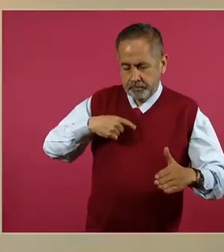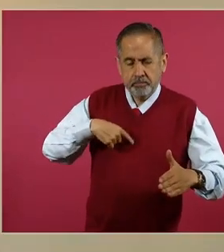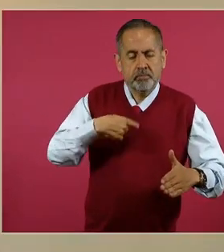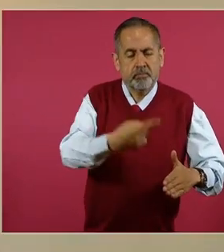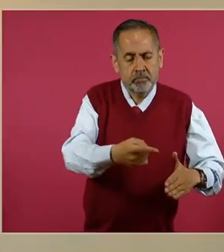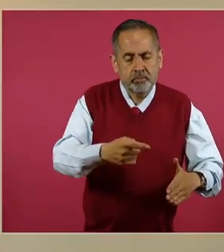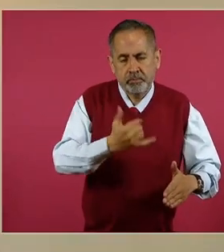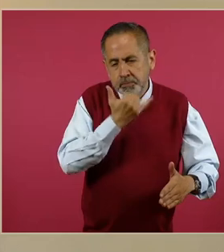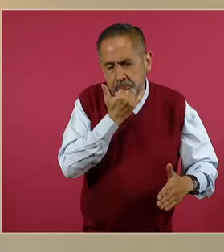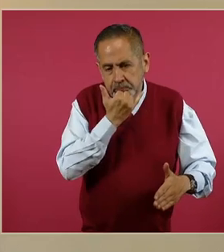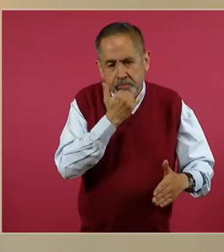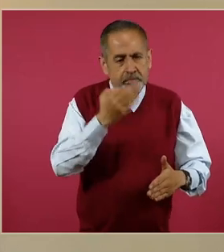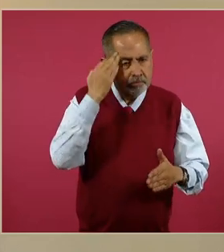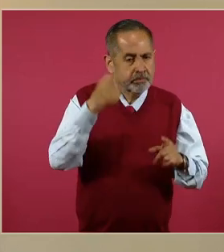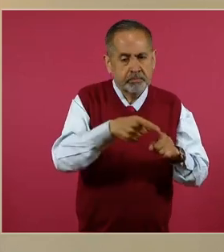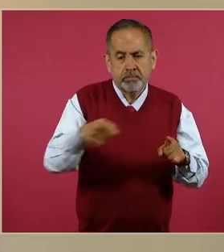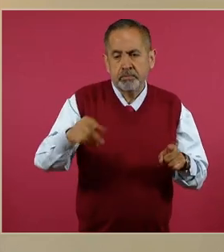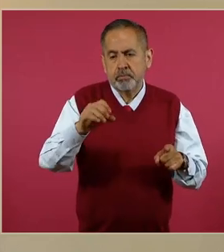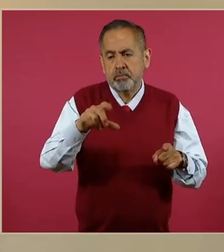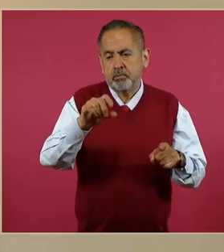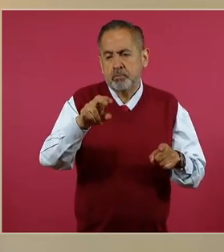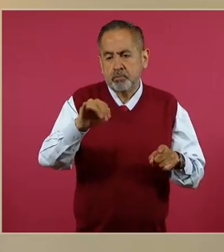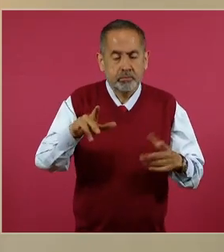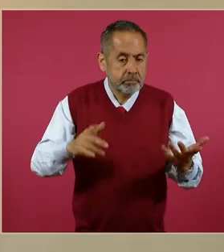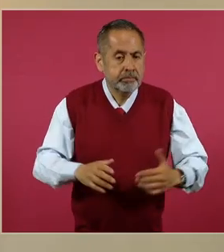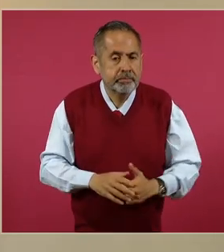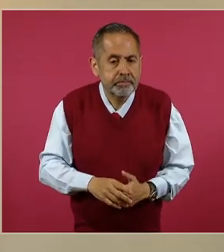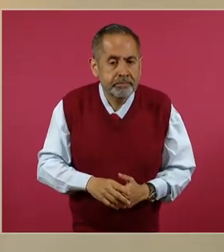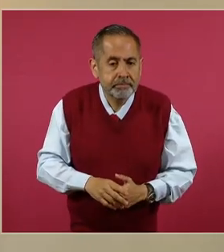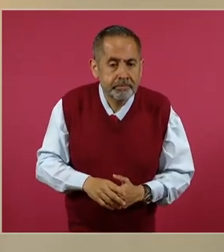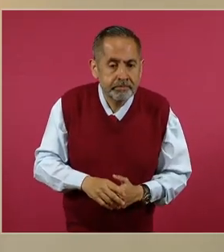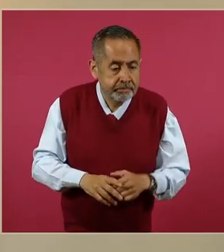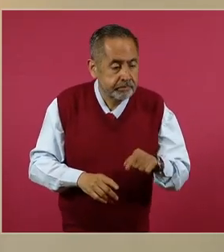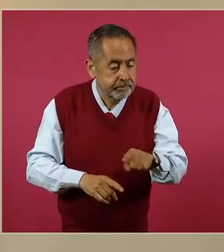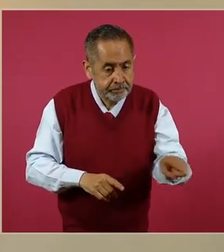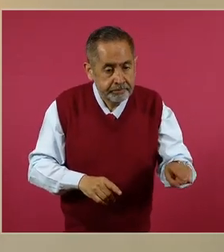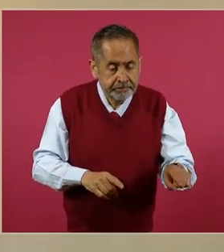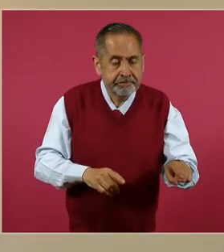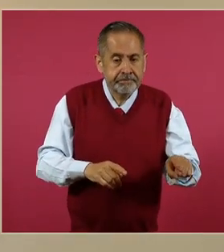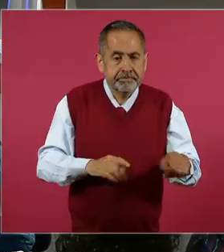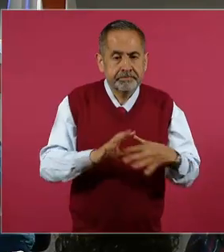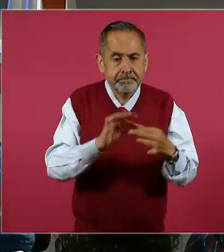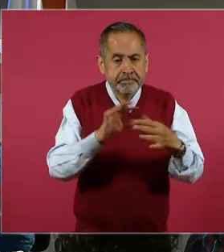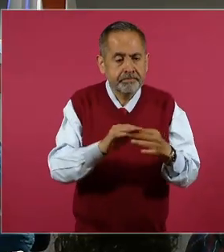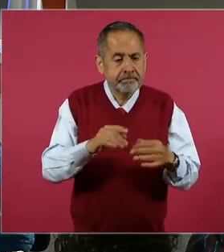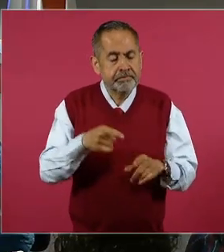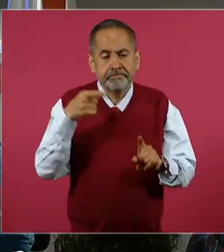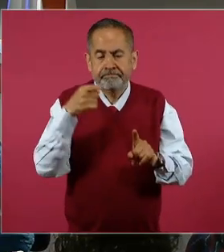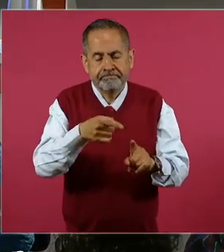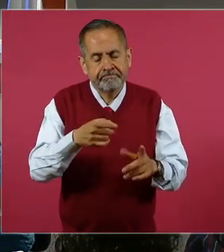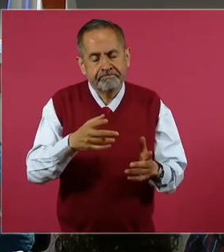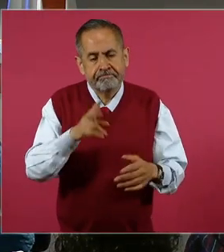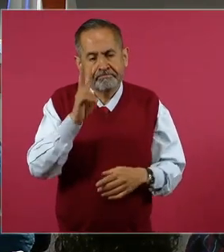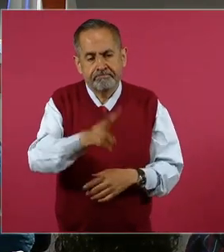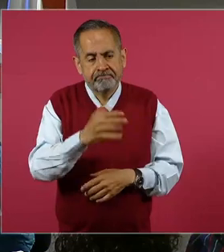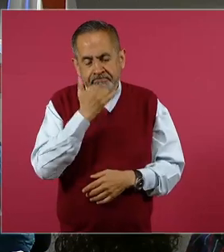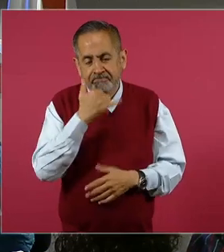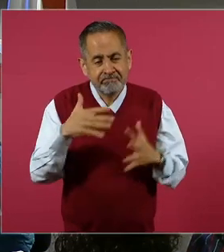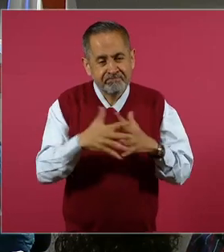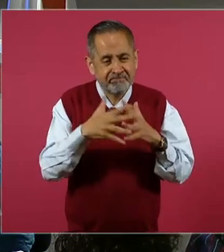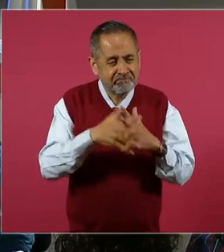el periodo colonial. El desagravio hará énfasis en las guerras atroces y